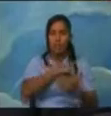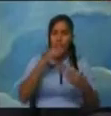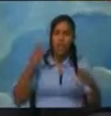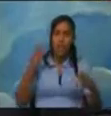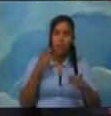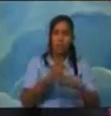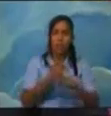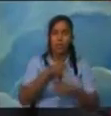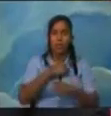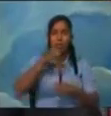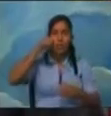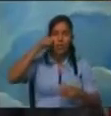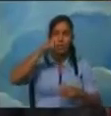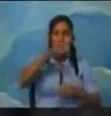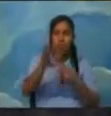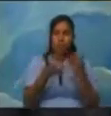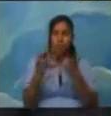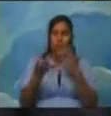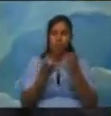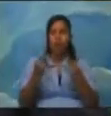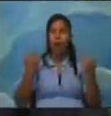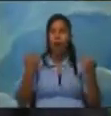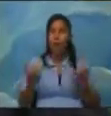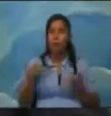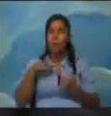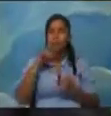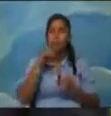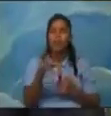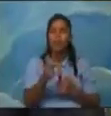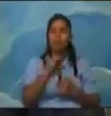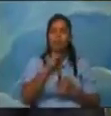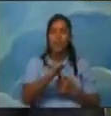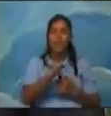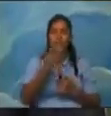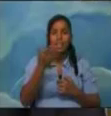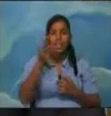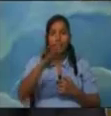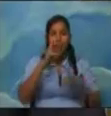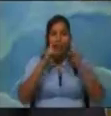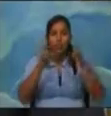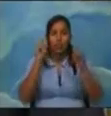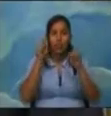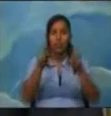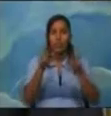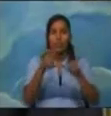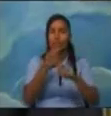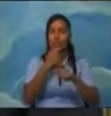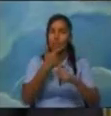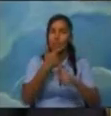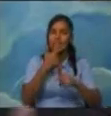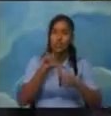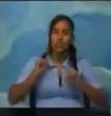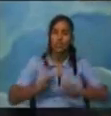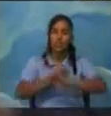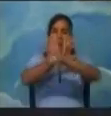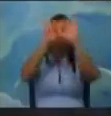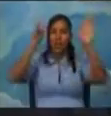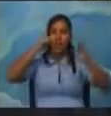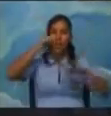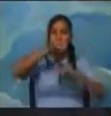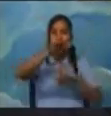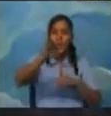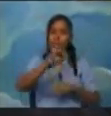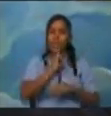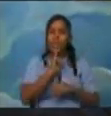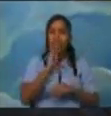medio del fuego. Mi pregunta es, ¿qué estás viendo tú en esta preciosa mañana? El pueblo de Israel vio el